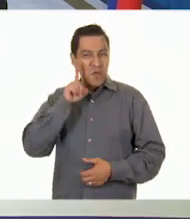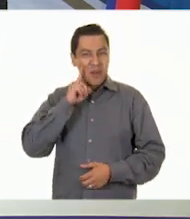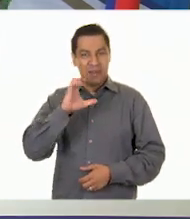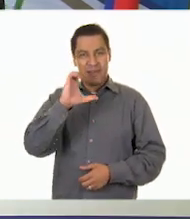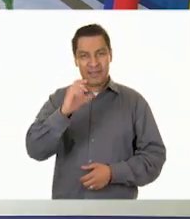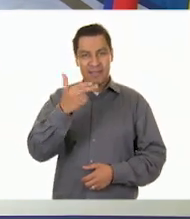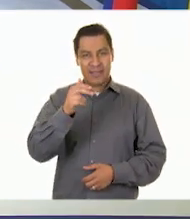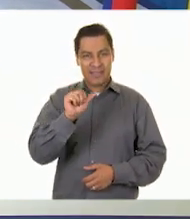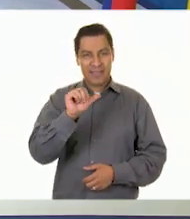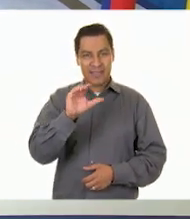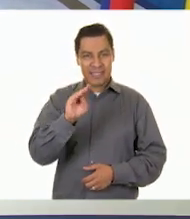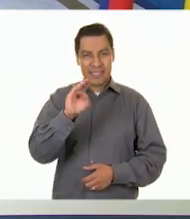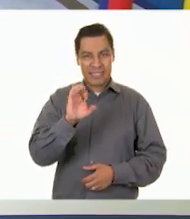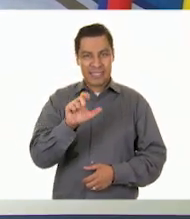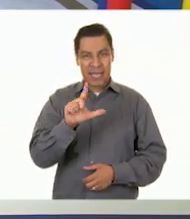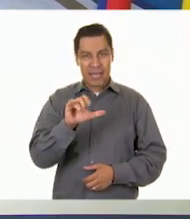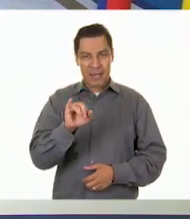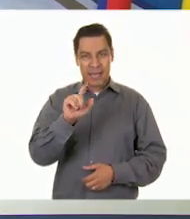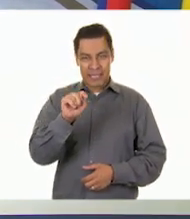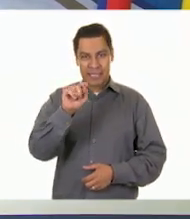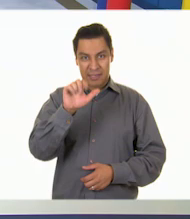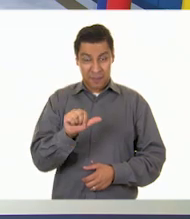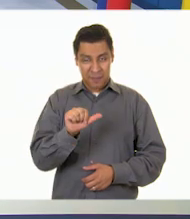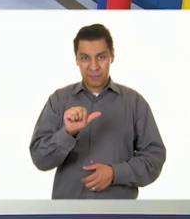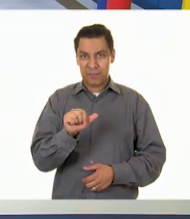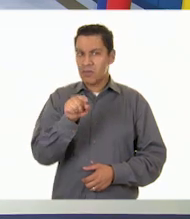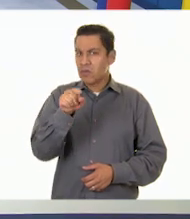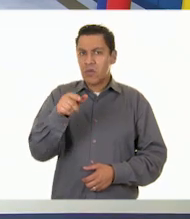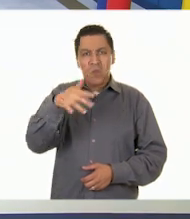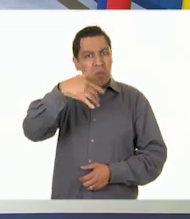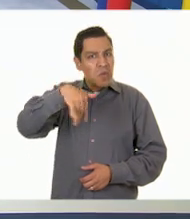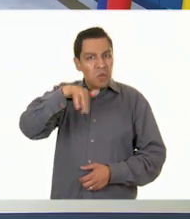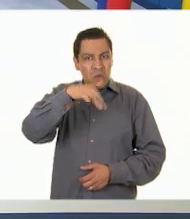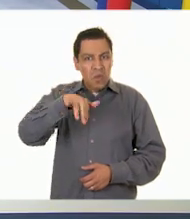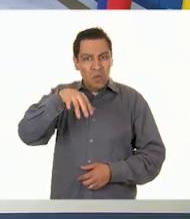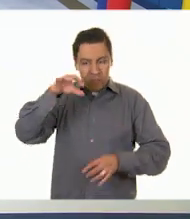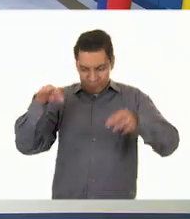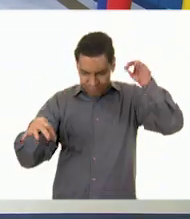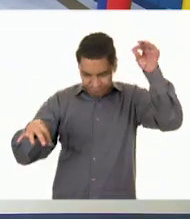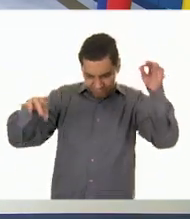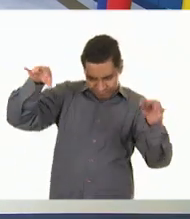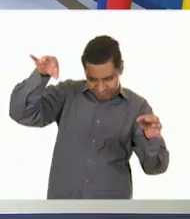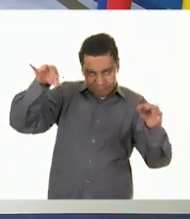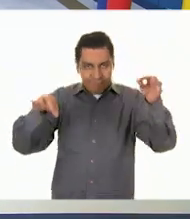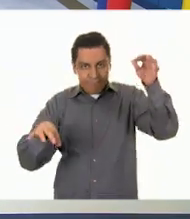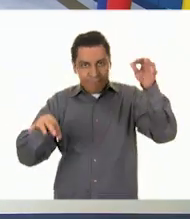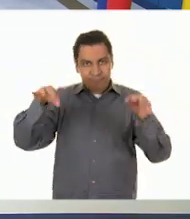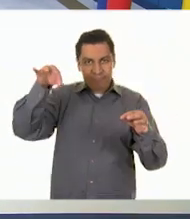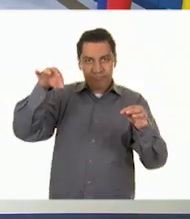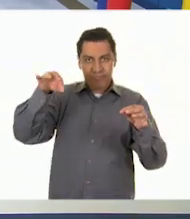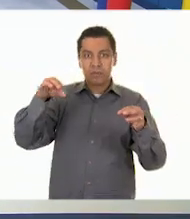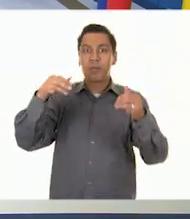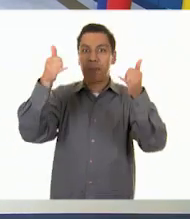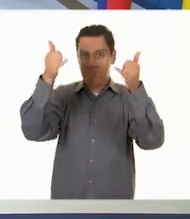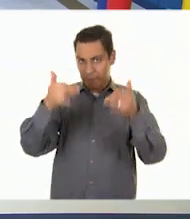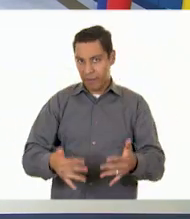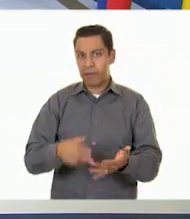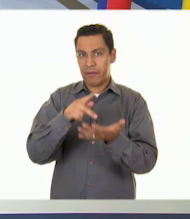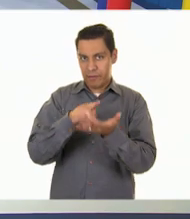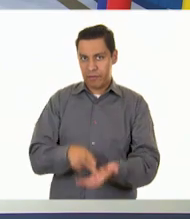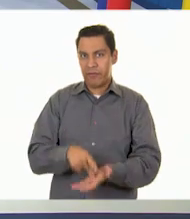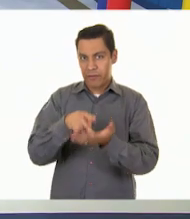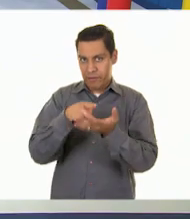muy bien vayan explorando si ya lo tienen listo vayan explorando que podrían hacer con ese títere sabes que no tiene cara de federico más bien